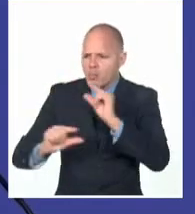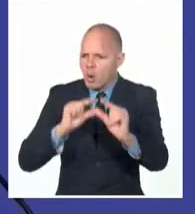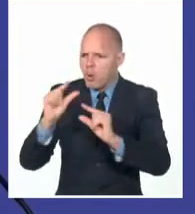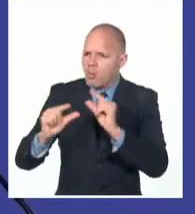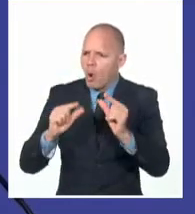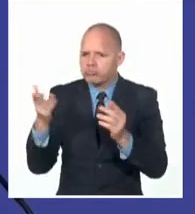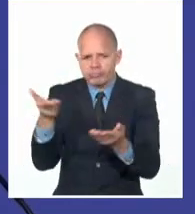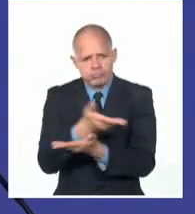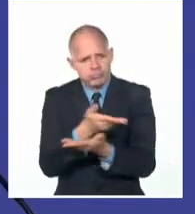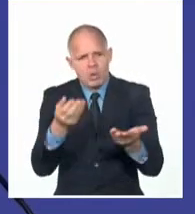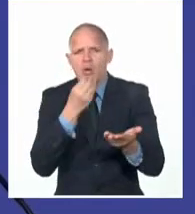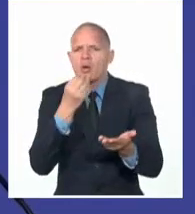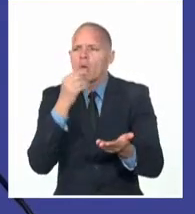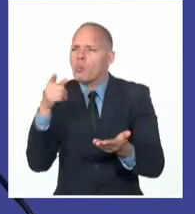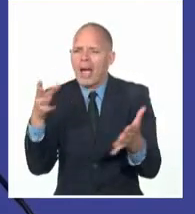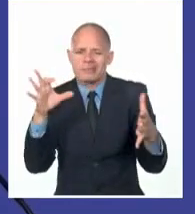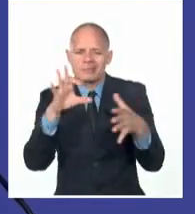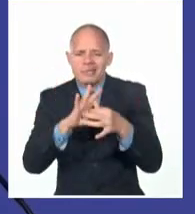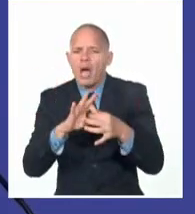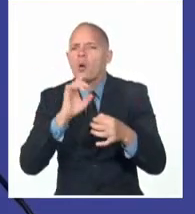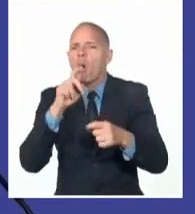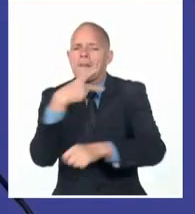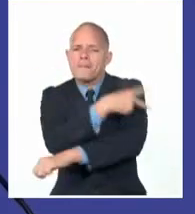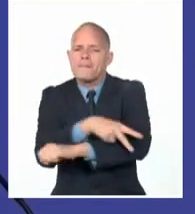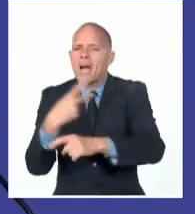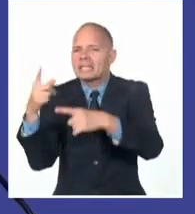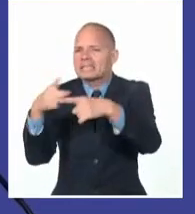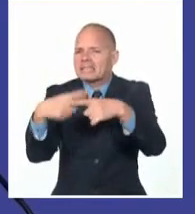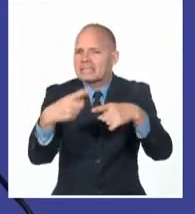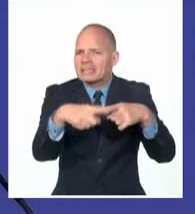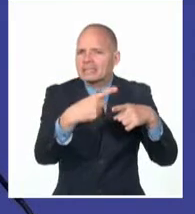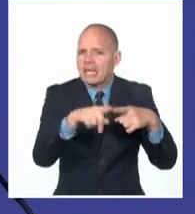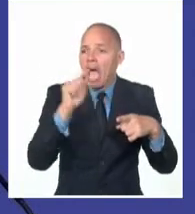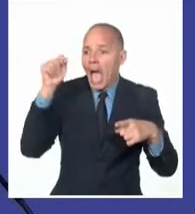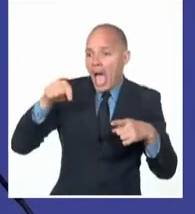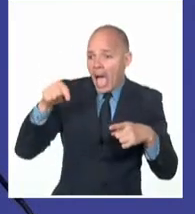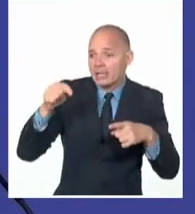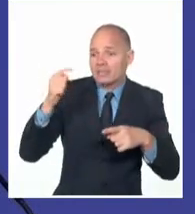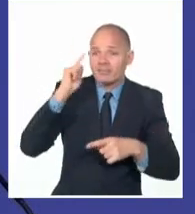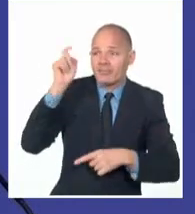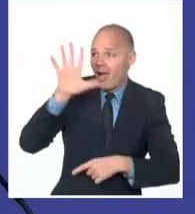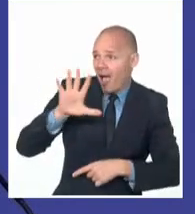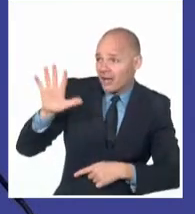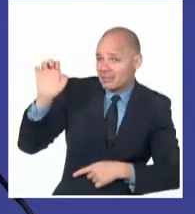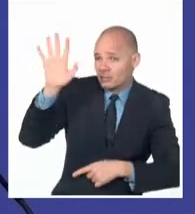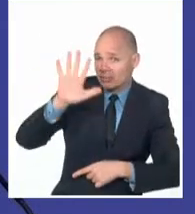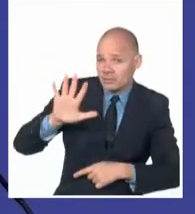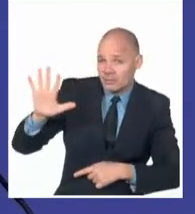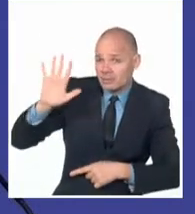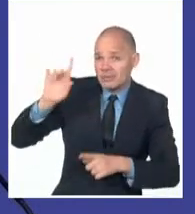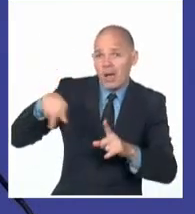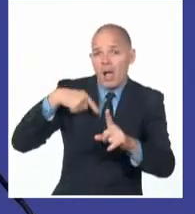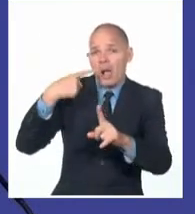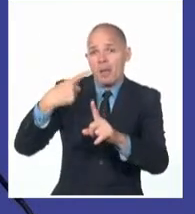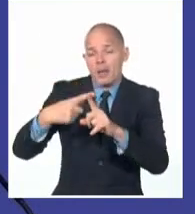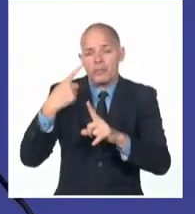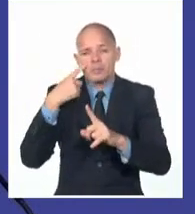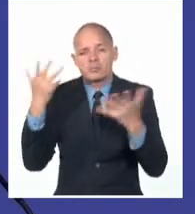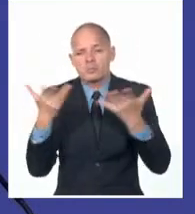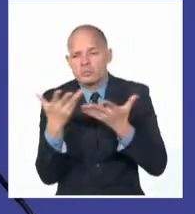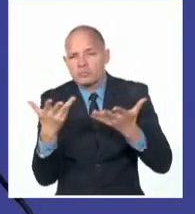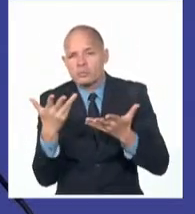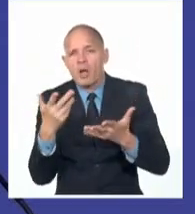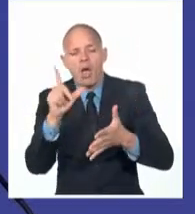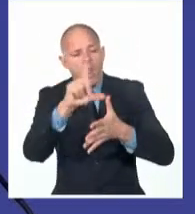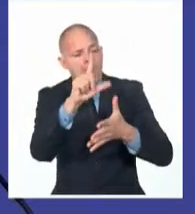vínculos económicos entre los países de la Unión Económica Euroasiática y los de la región